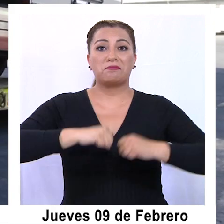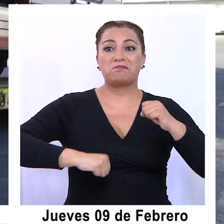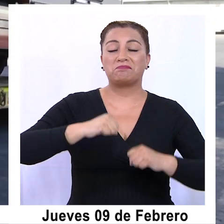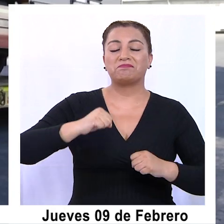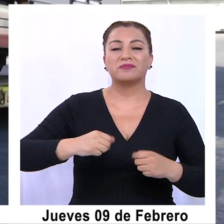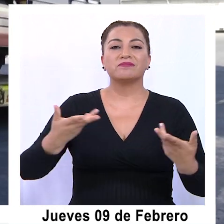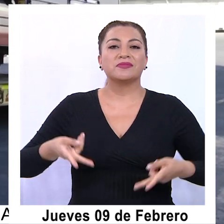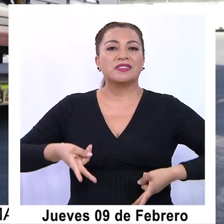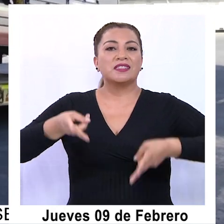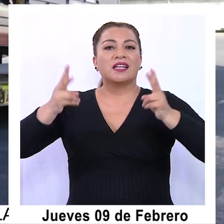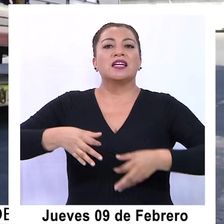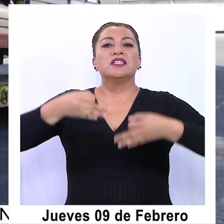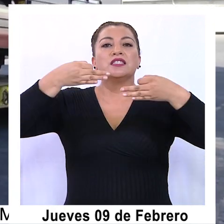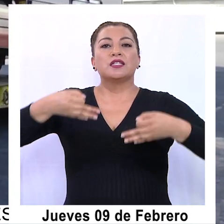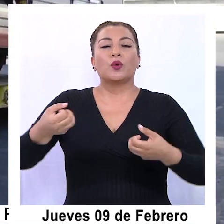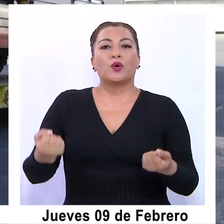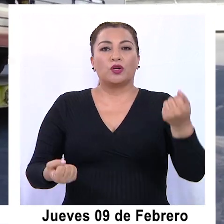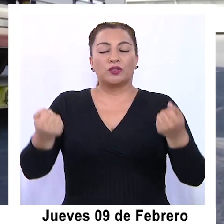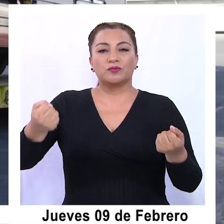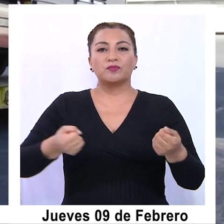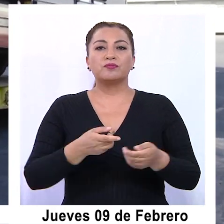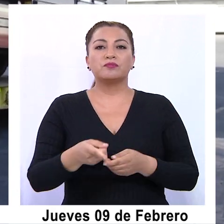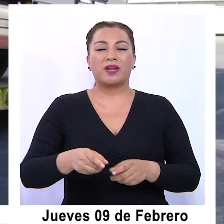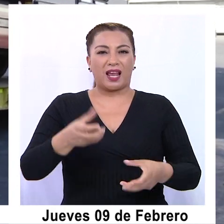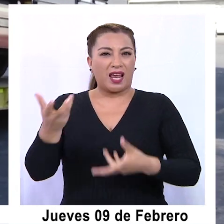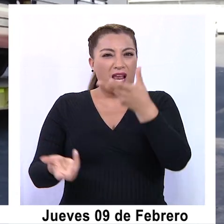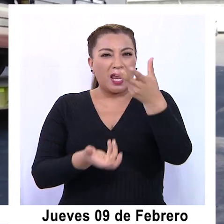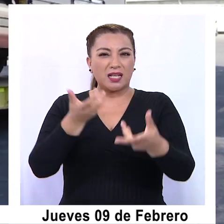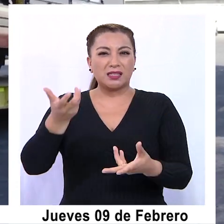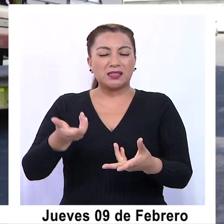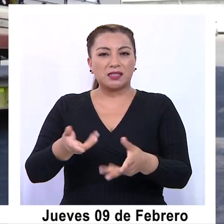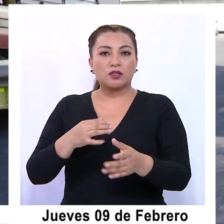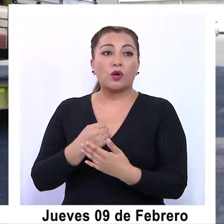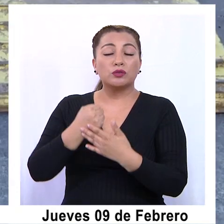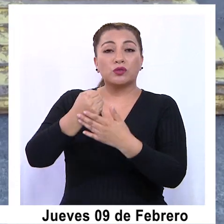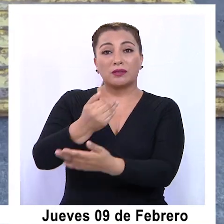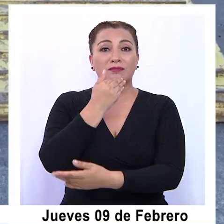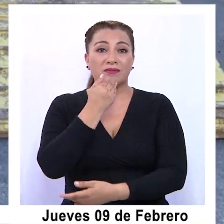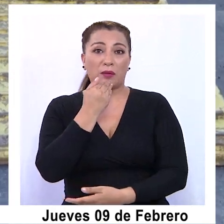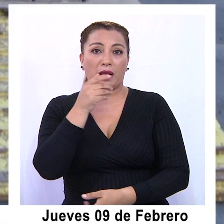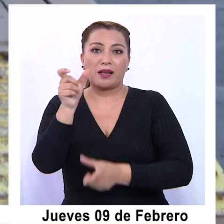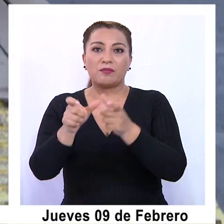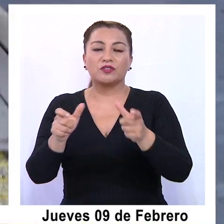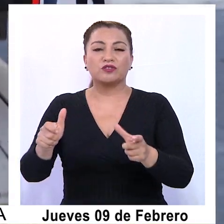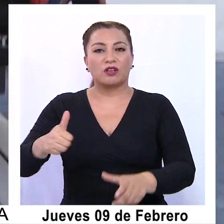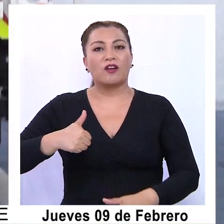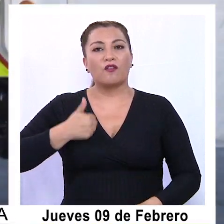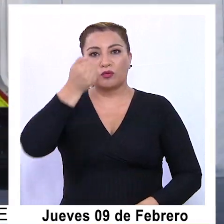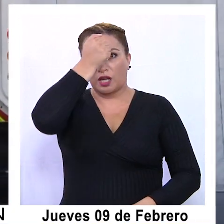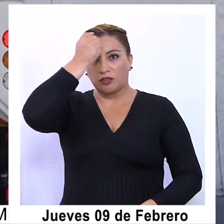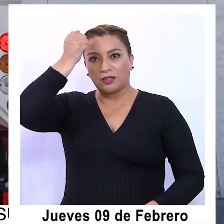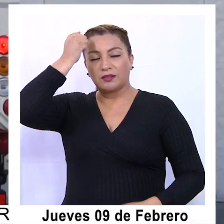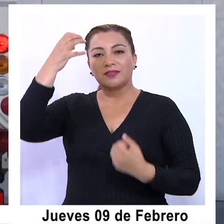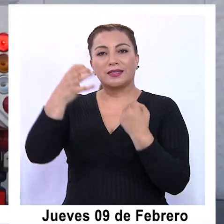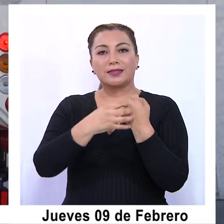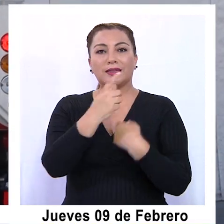el traslado seguro de los carros para combatir incendios, así como el traslado de los voluntarios desde